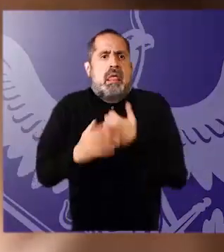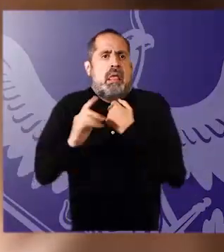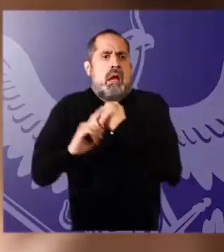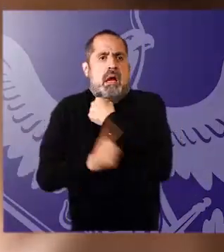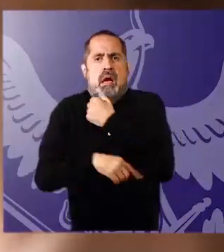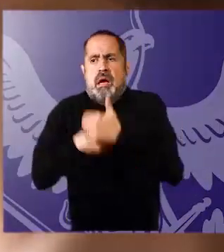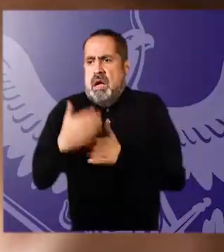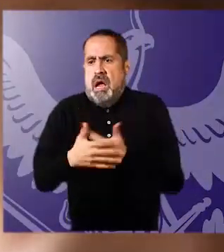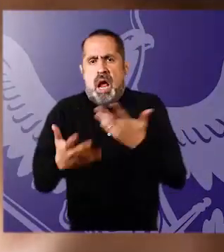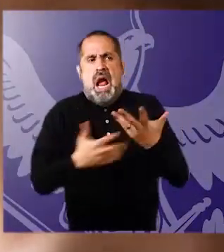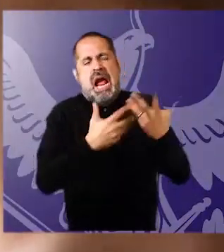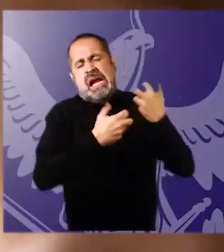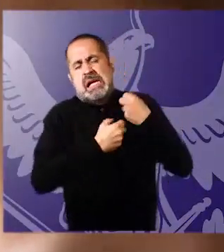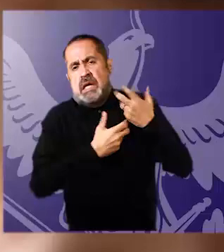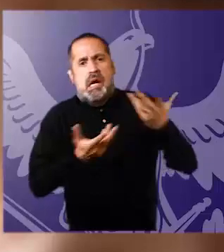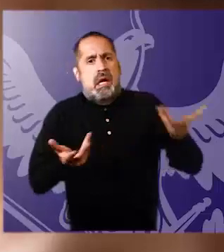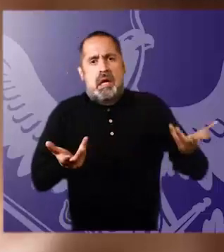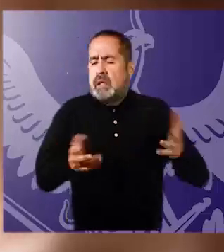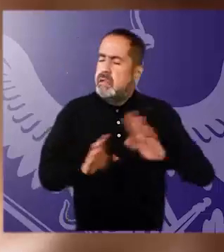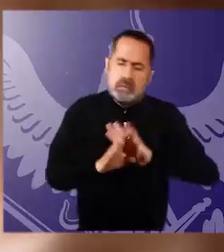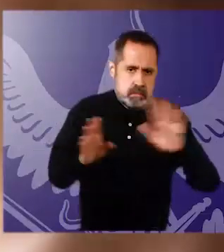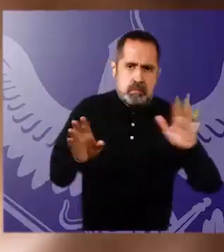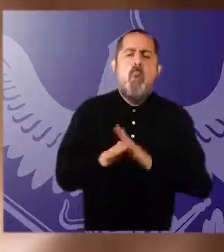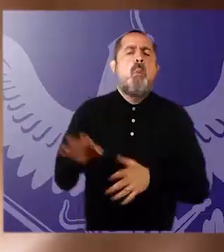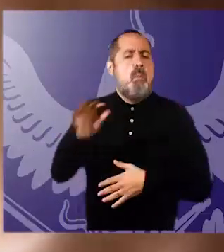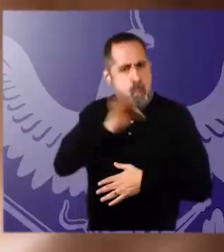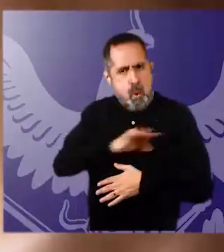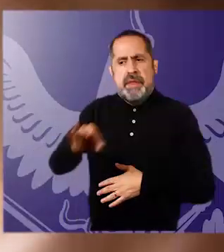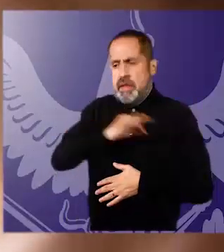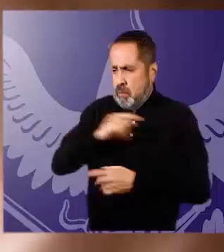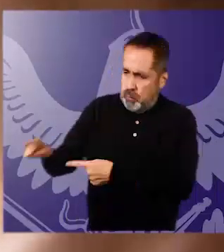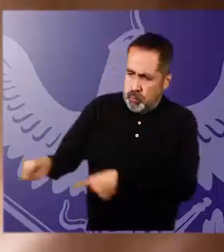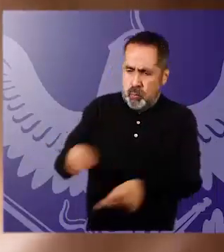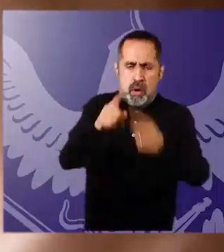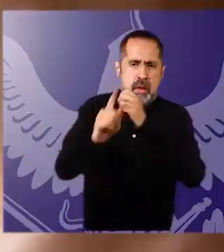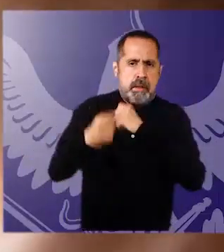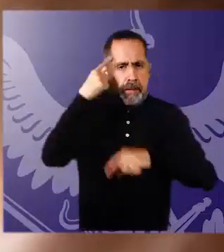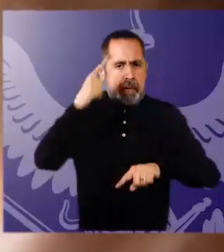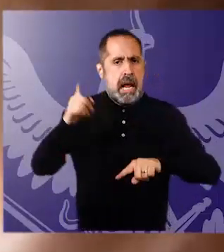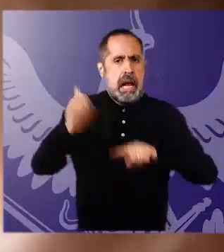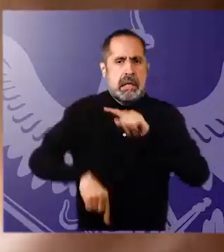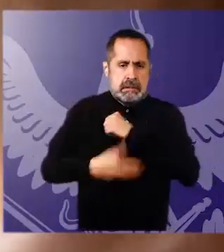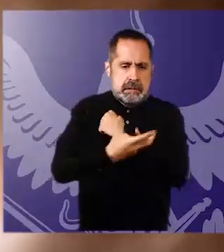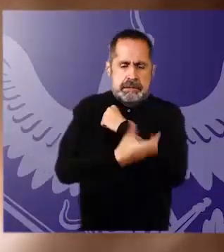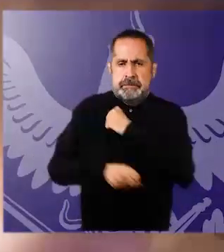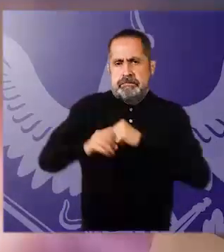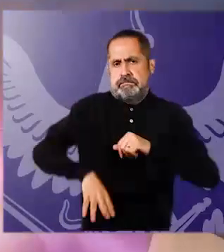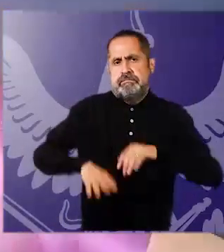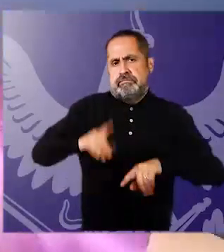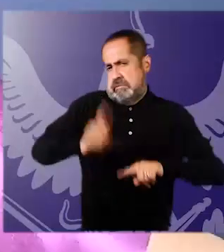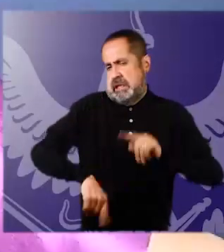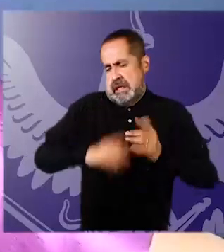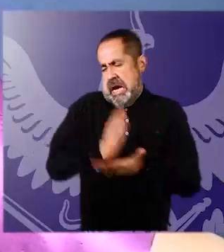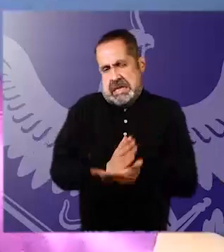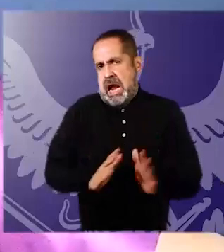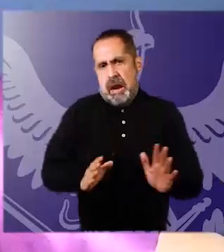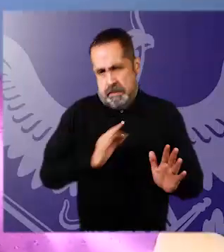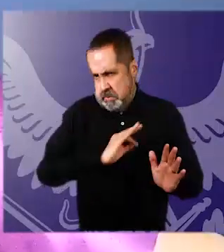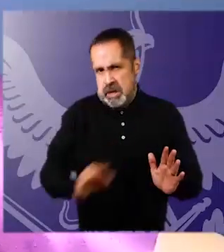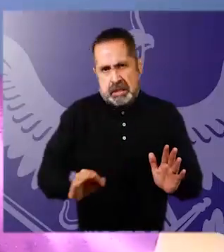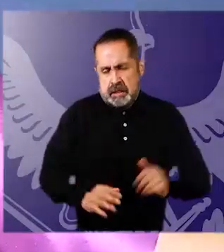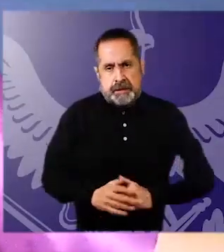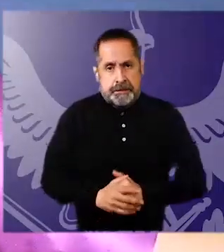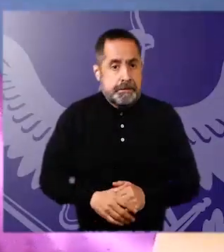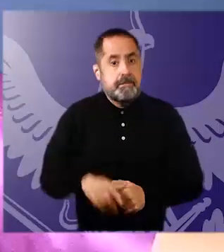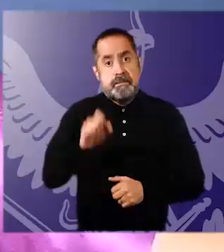que no se planeaba y que además fue forzado producto de una violación. Esto es